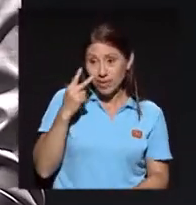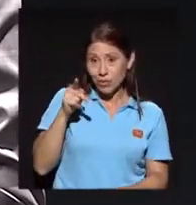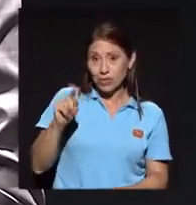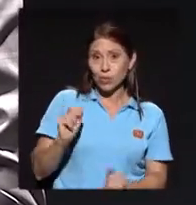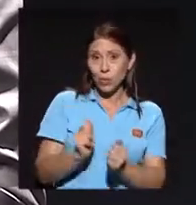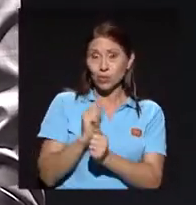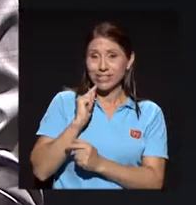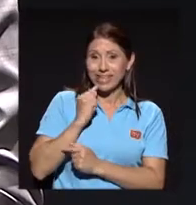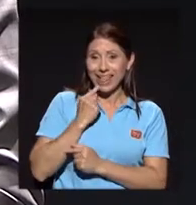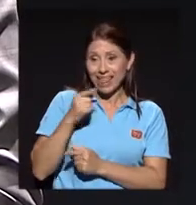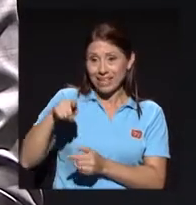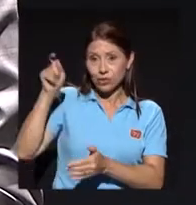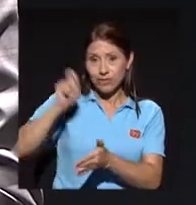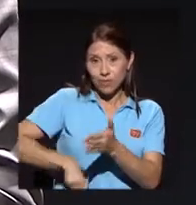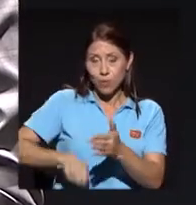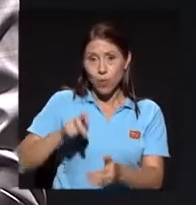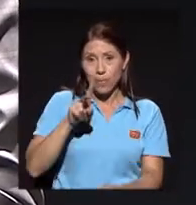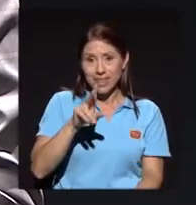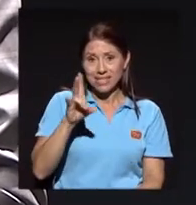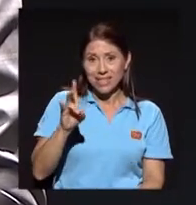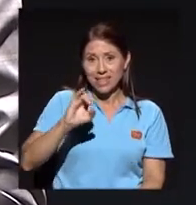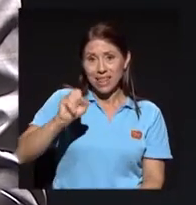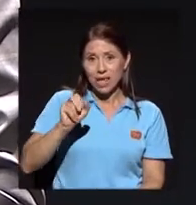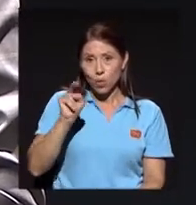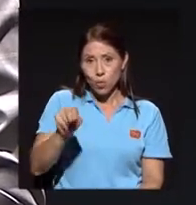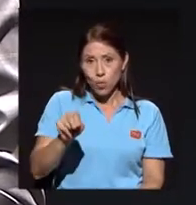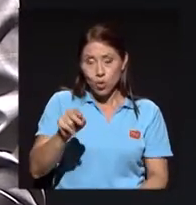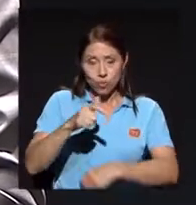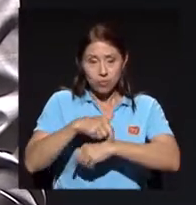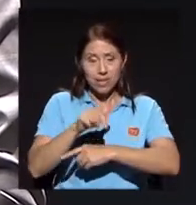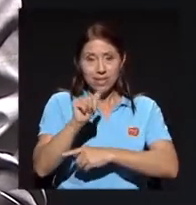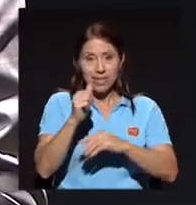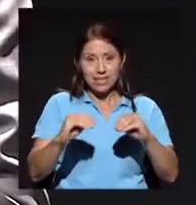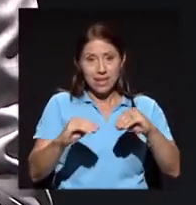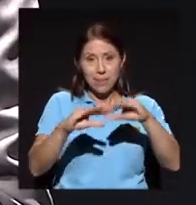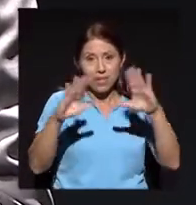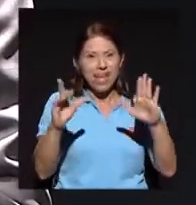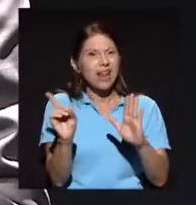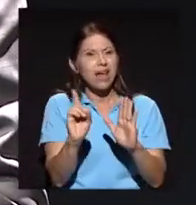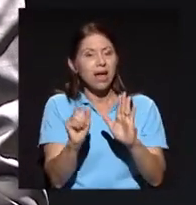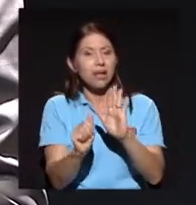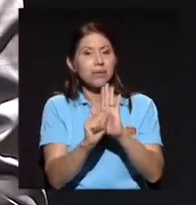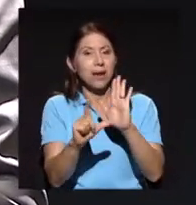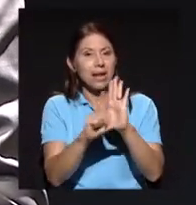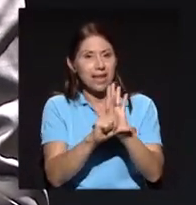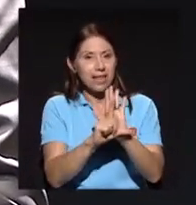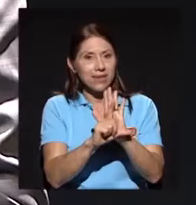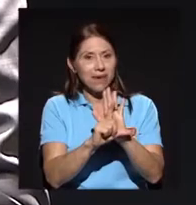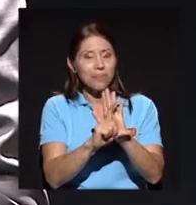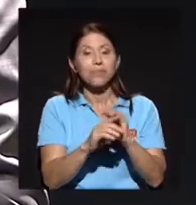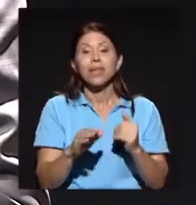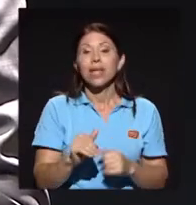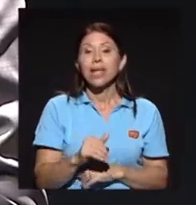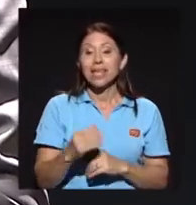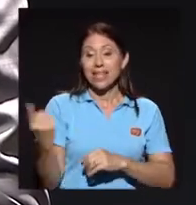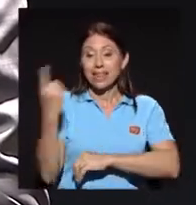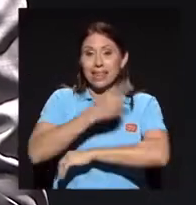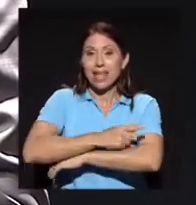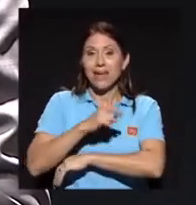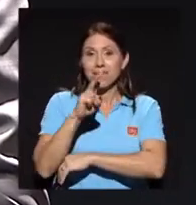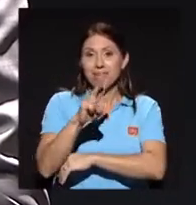el 27 a las 10 de la mañana en la asamblea legislativa y el 26 de junio a medianoche